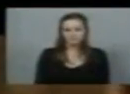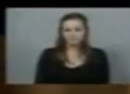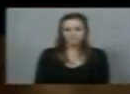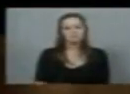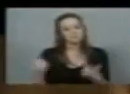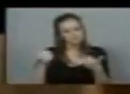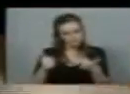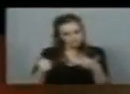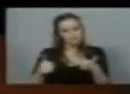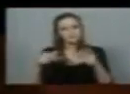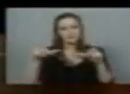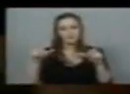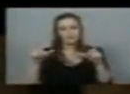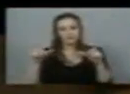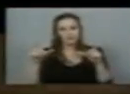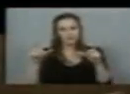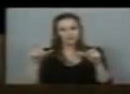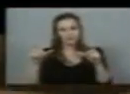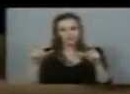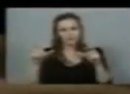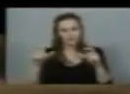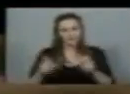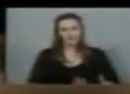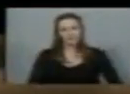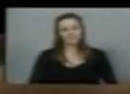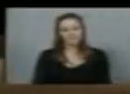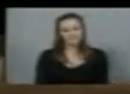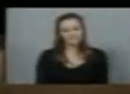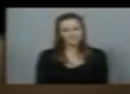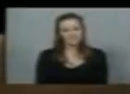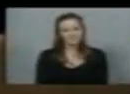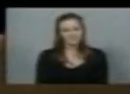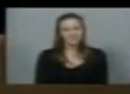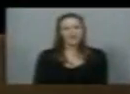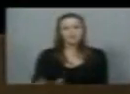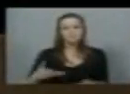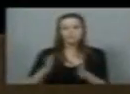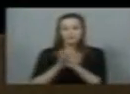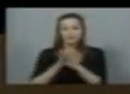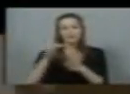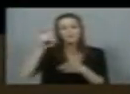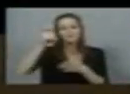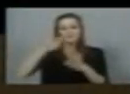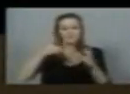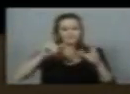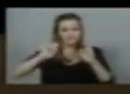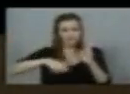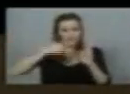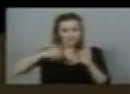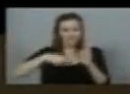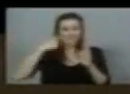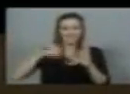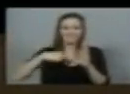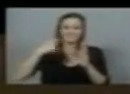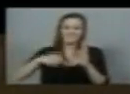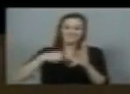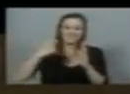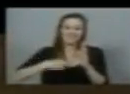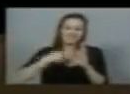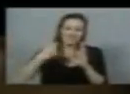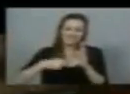Muy bien, nuestros fotógrafos. Por favor, filmen todo lo que están filmando con precisión y dedicación, por